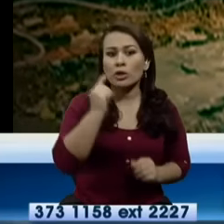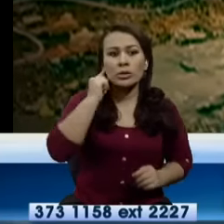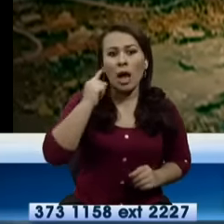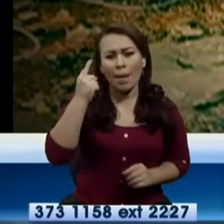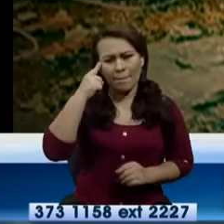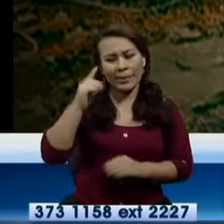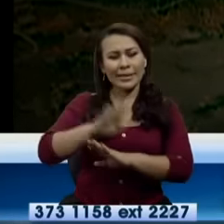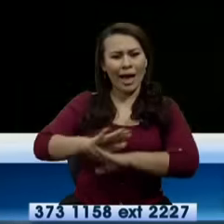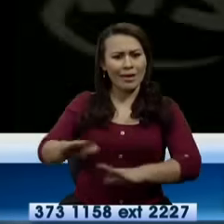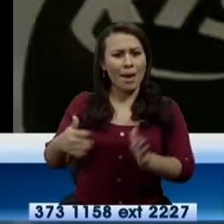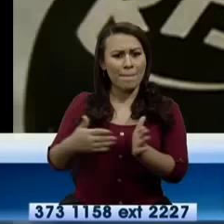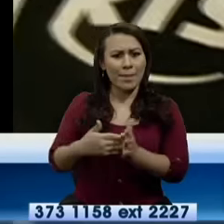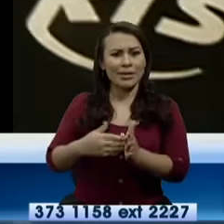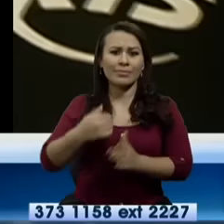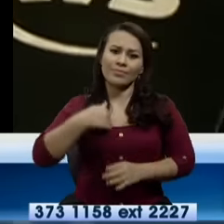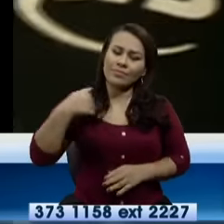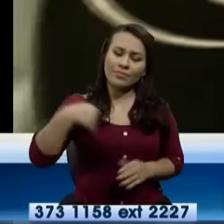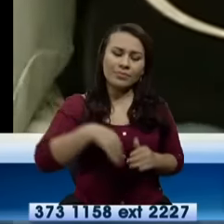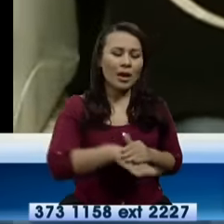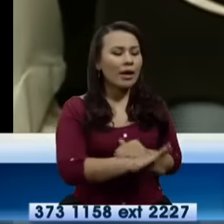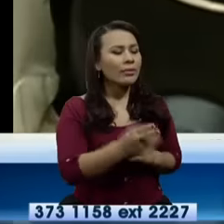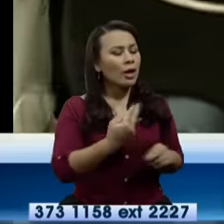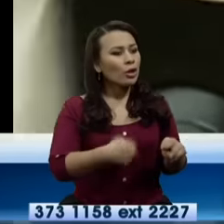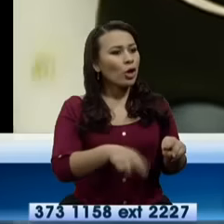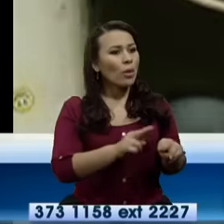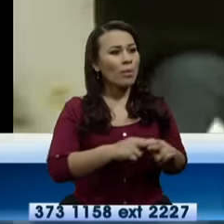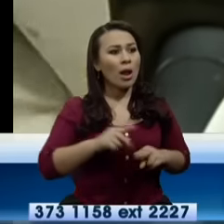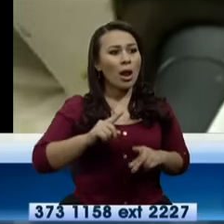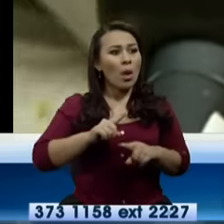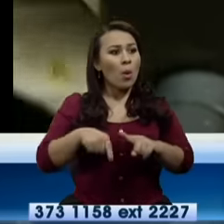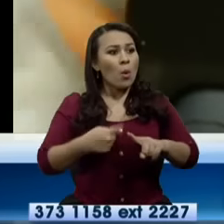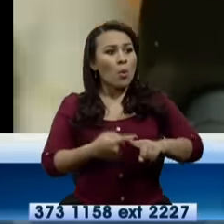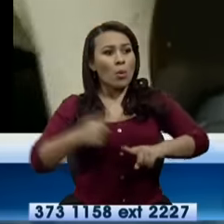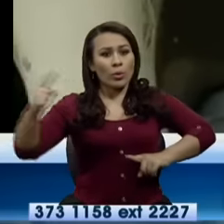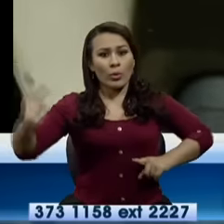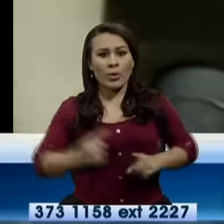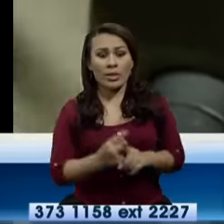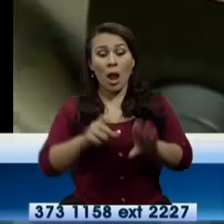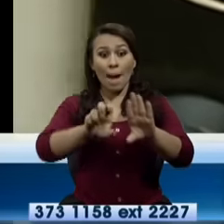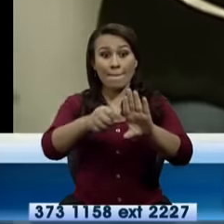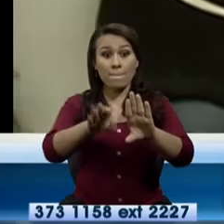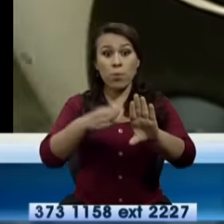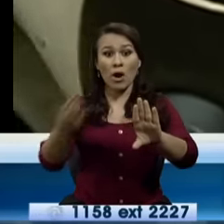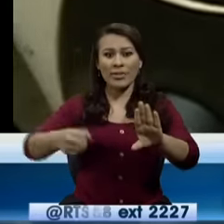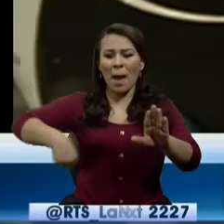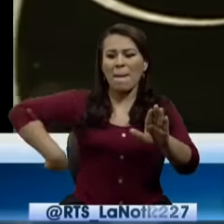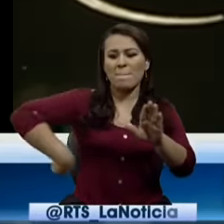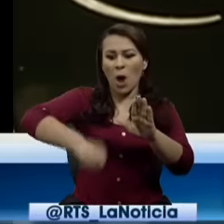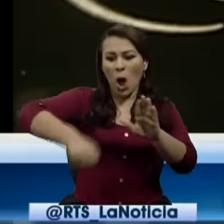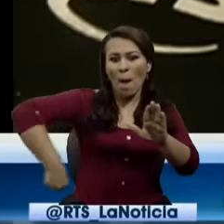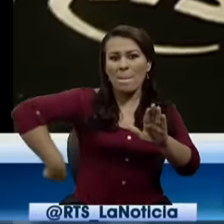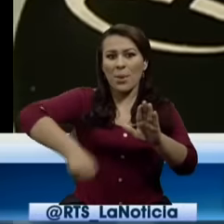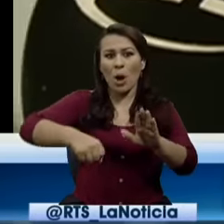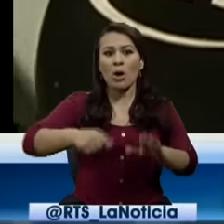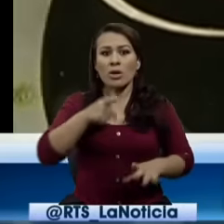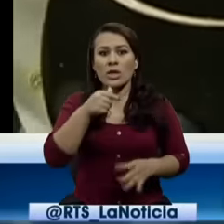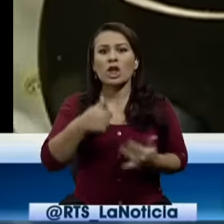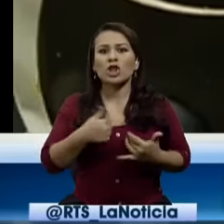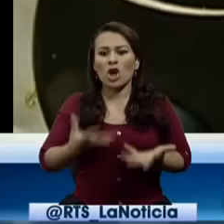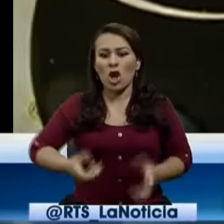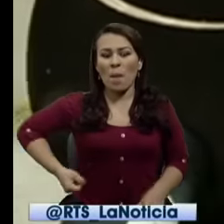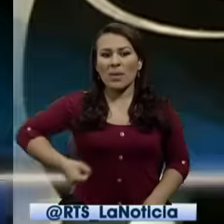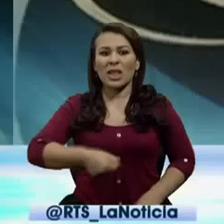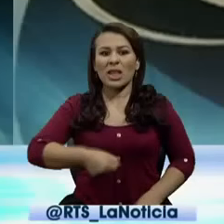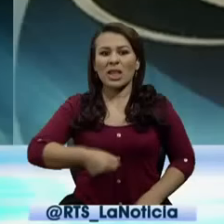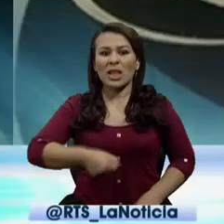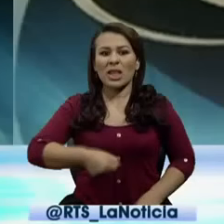todo quedaría en calma fueron fuertes a decir a patear la puerta y a decir ábreme la puerta que quiero que vengo a matar a tu hermano